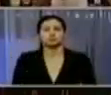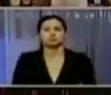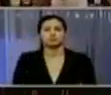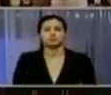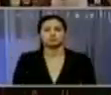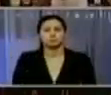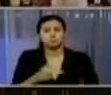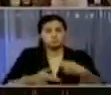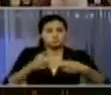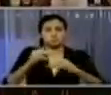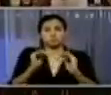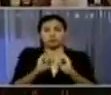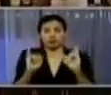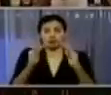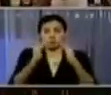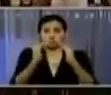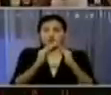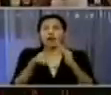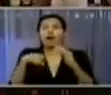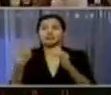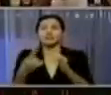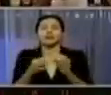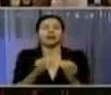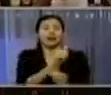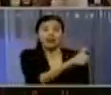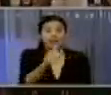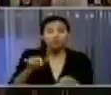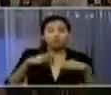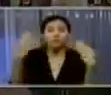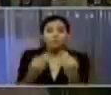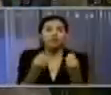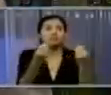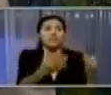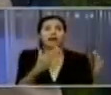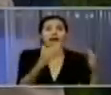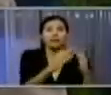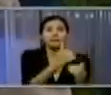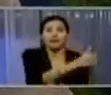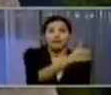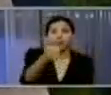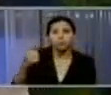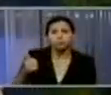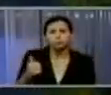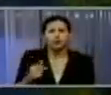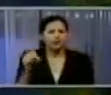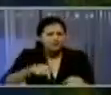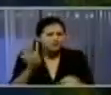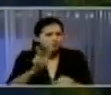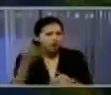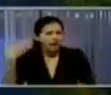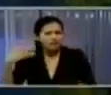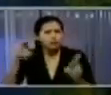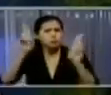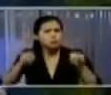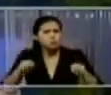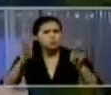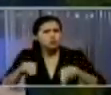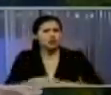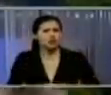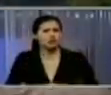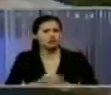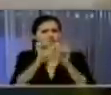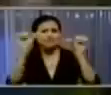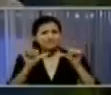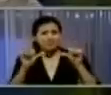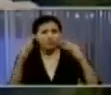a designar y asignar este año. ¿Cuándo esto existió en Venezuela? Un sistema de viviendas que